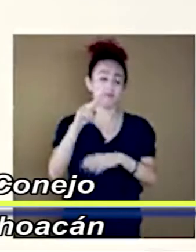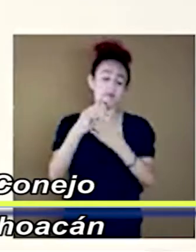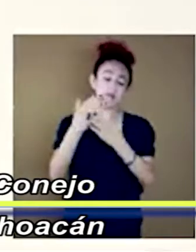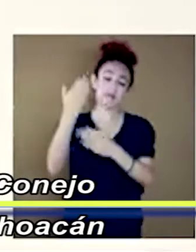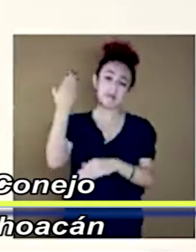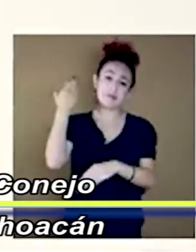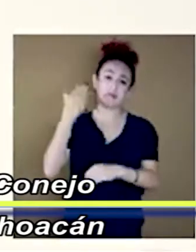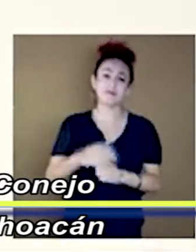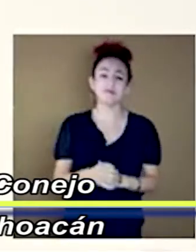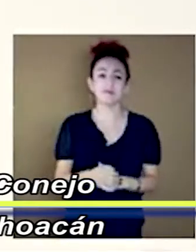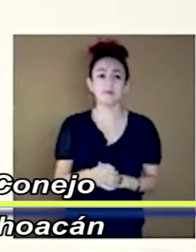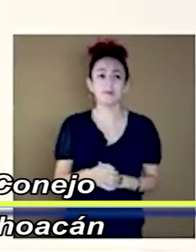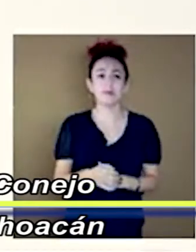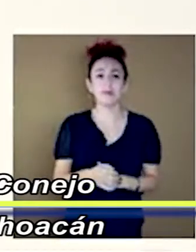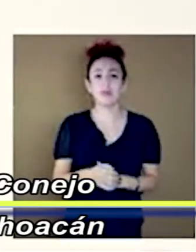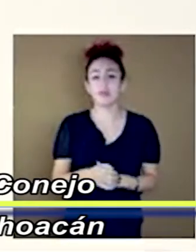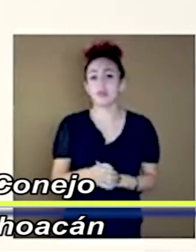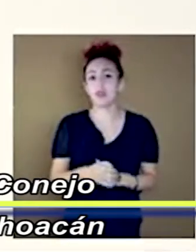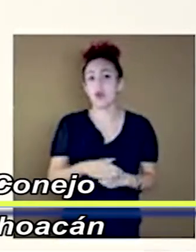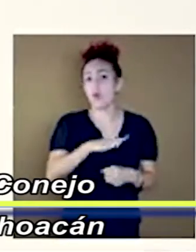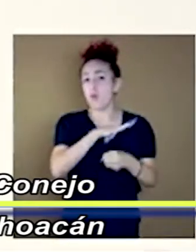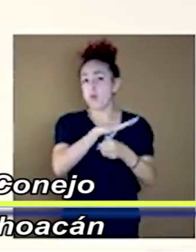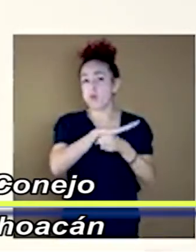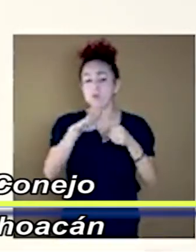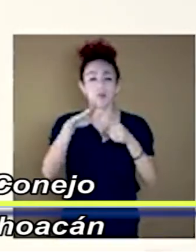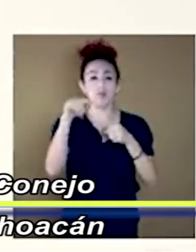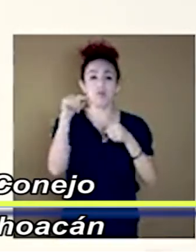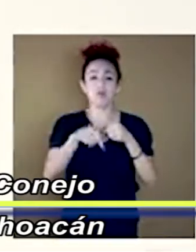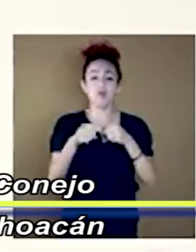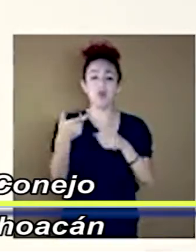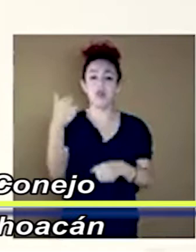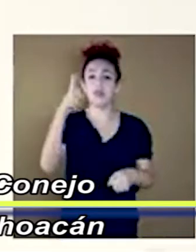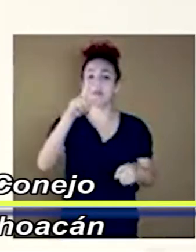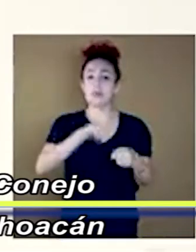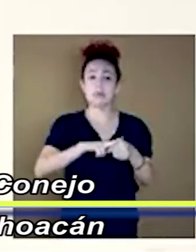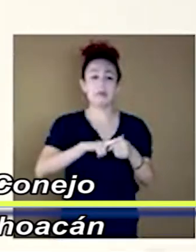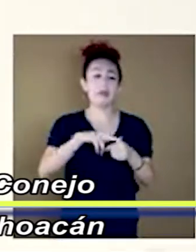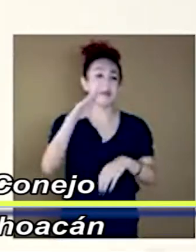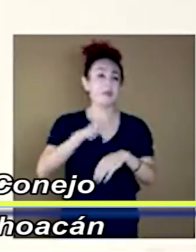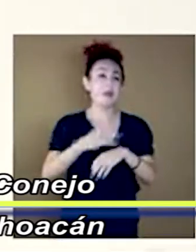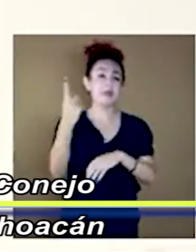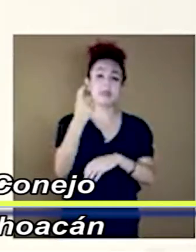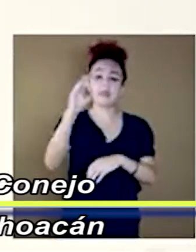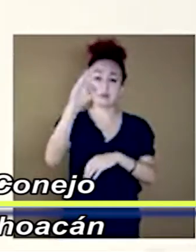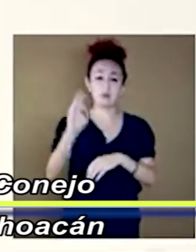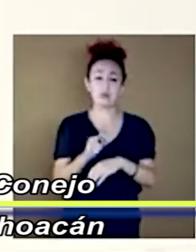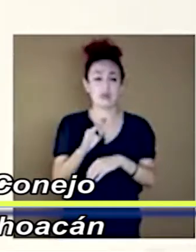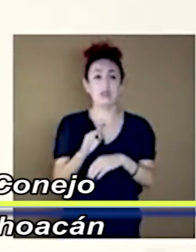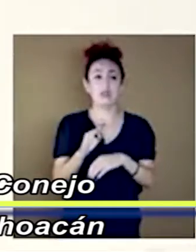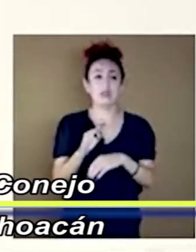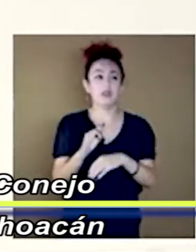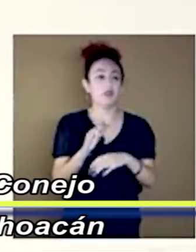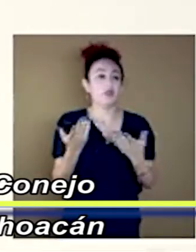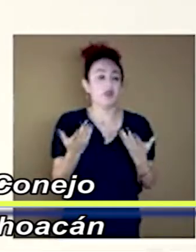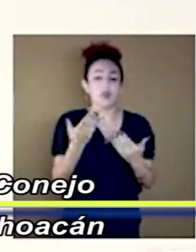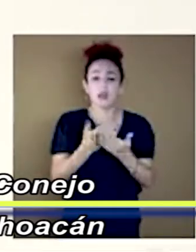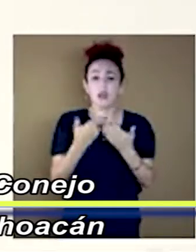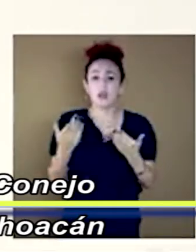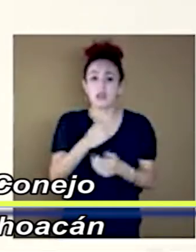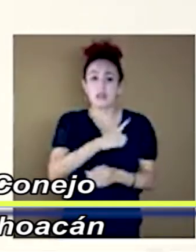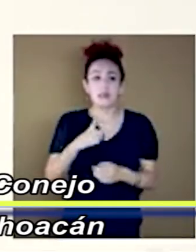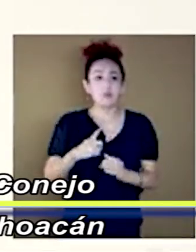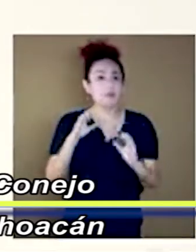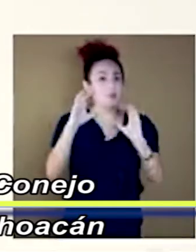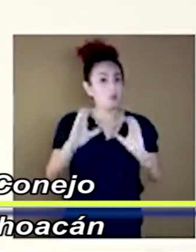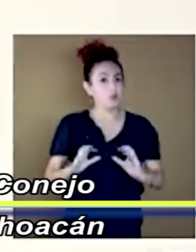y donde tuvimos una saturación hospitalaria más allá del 100%. Específicamente hay que